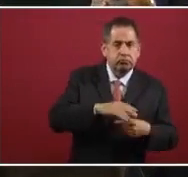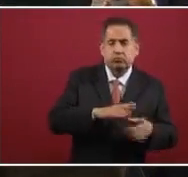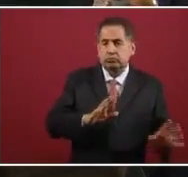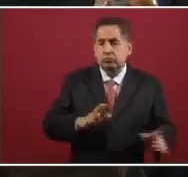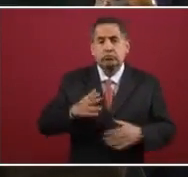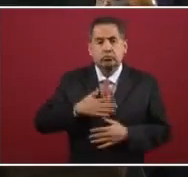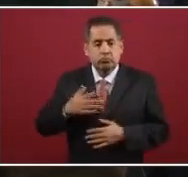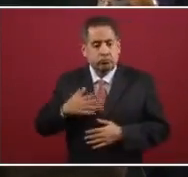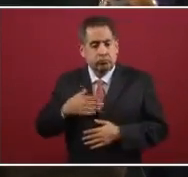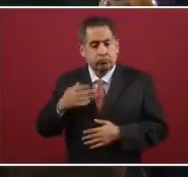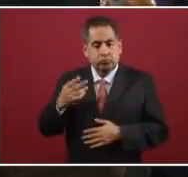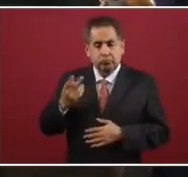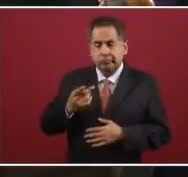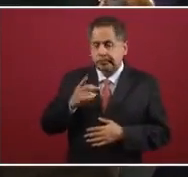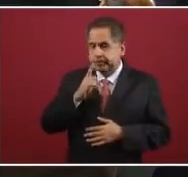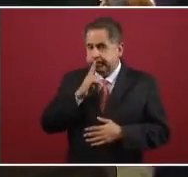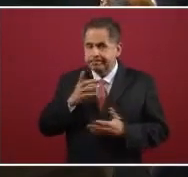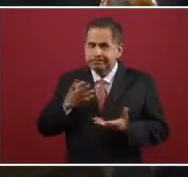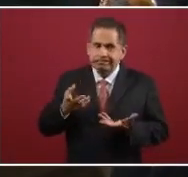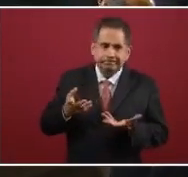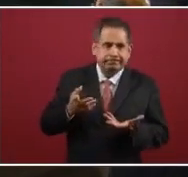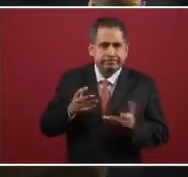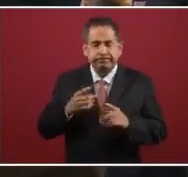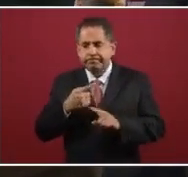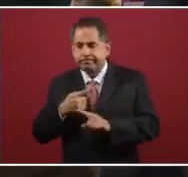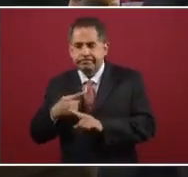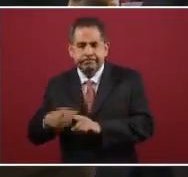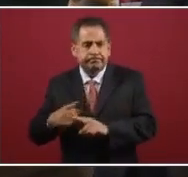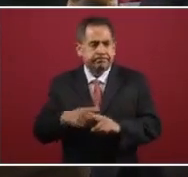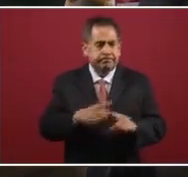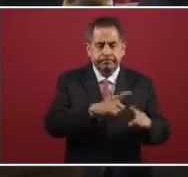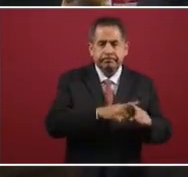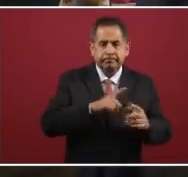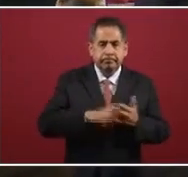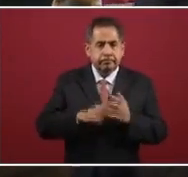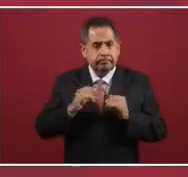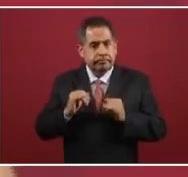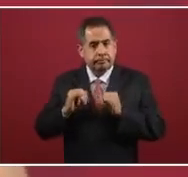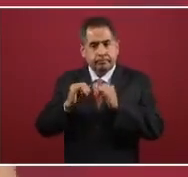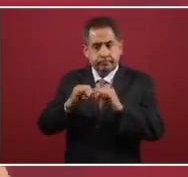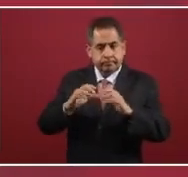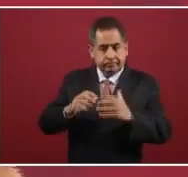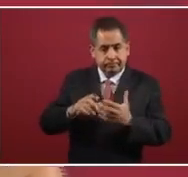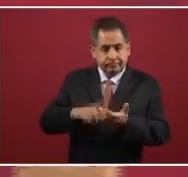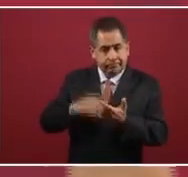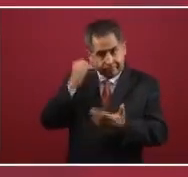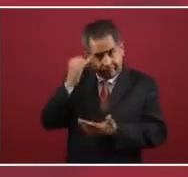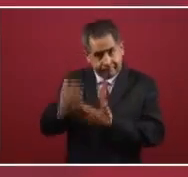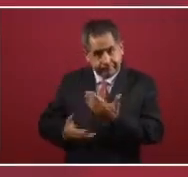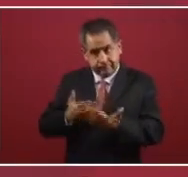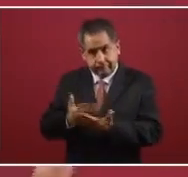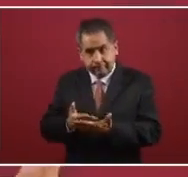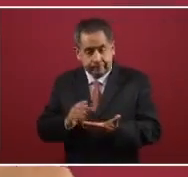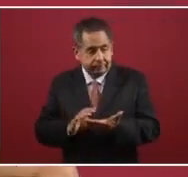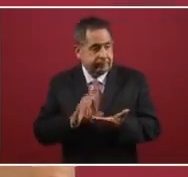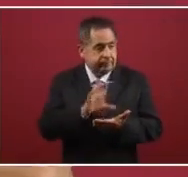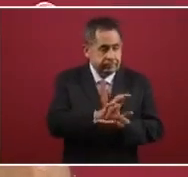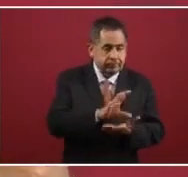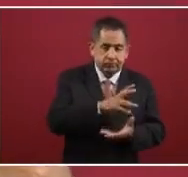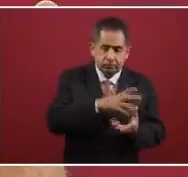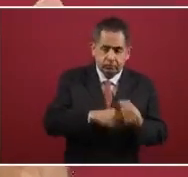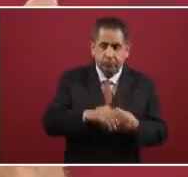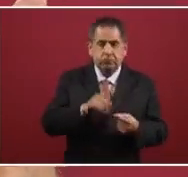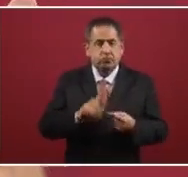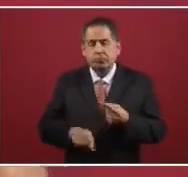financiero relativamente delgado. Tenemos múltiples iniciativas asociadas a ellos, algunas asociadas a la inclusión financiera,